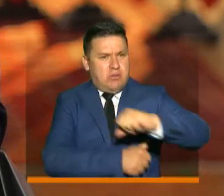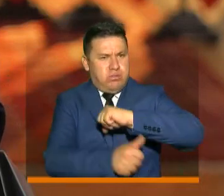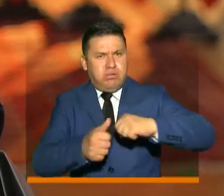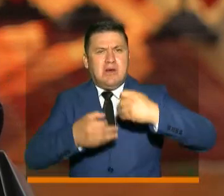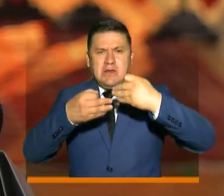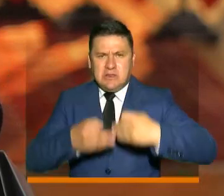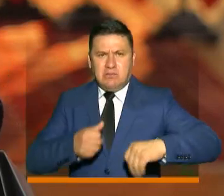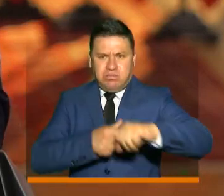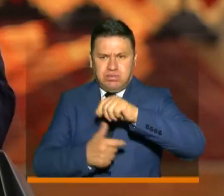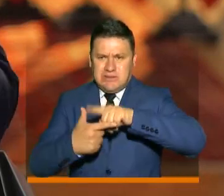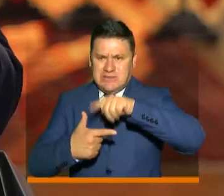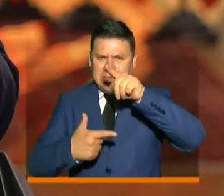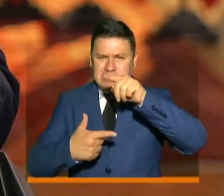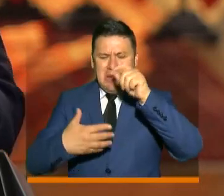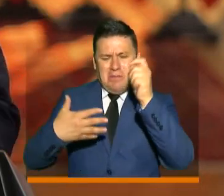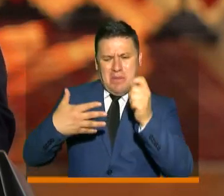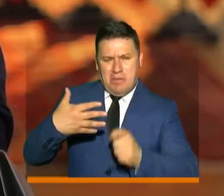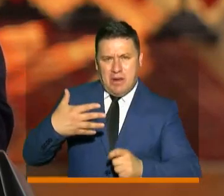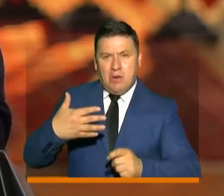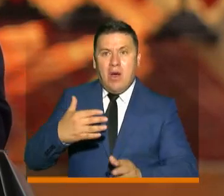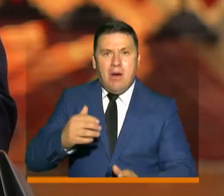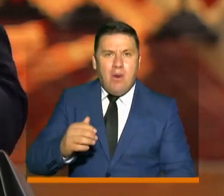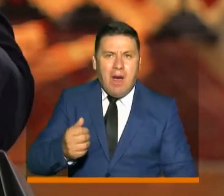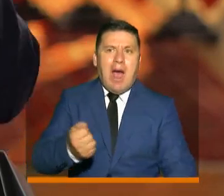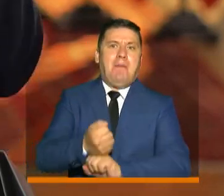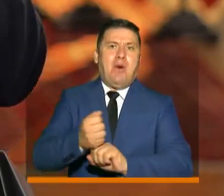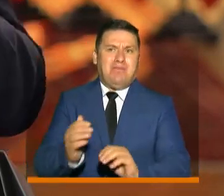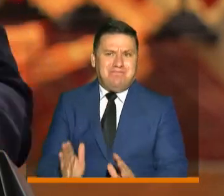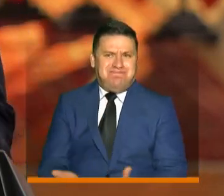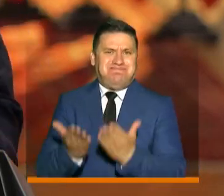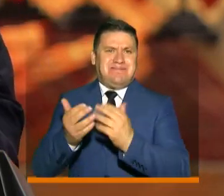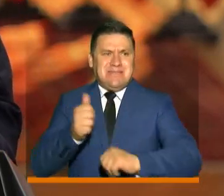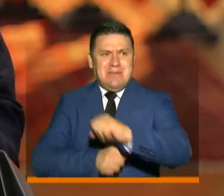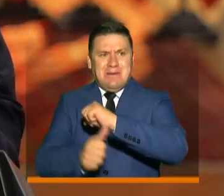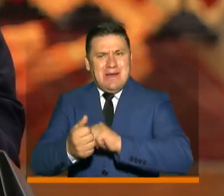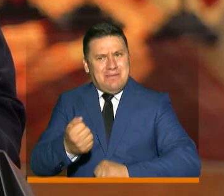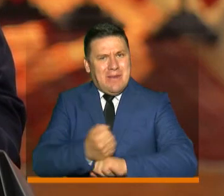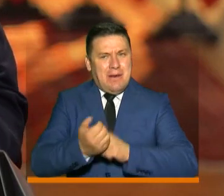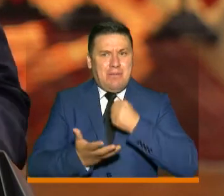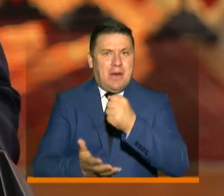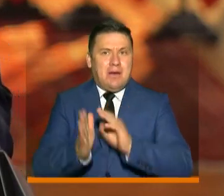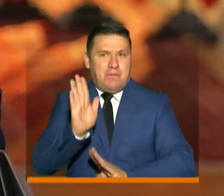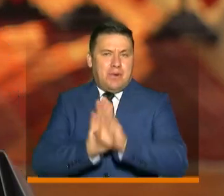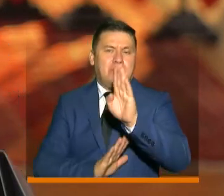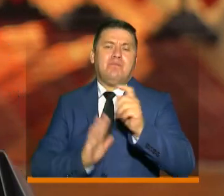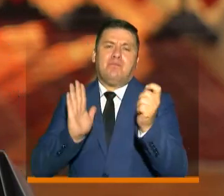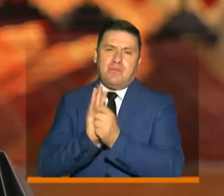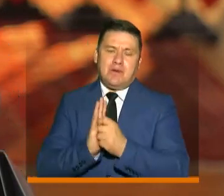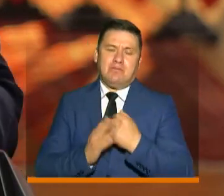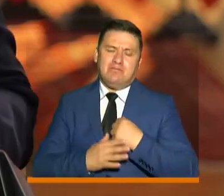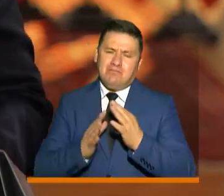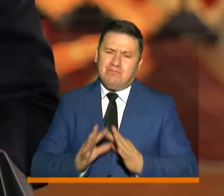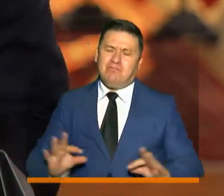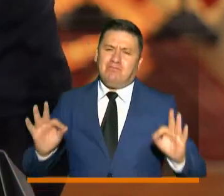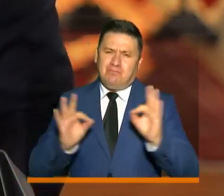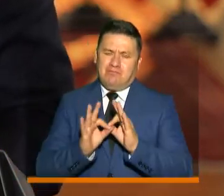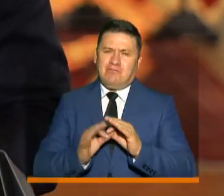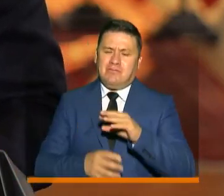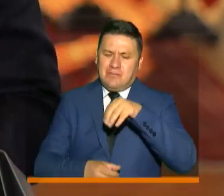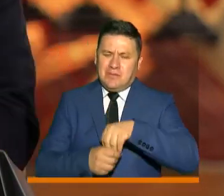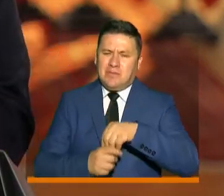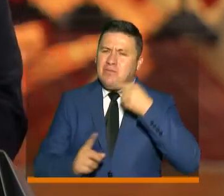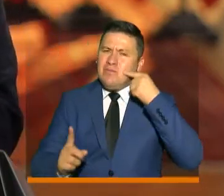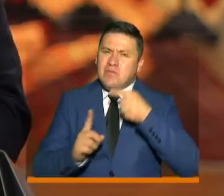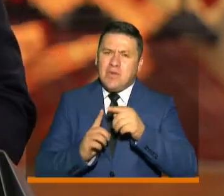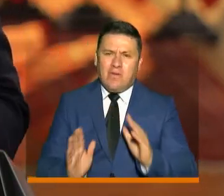segura de repotenciación y para salir adelante por eso tiene como elemento transversal